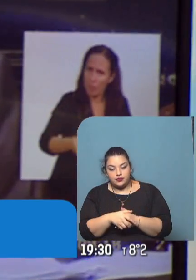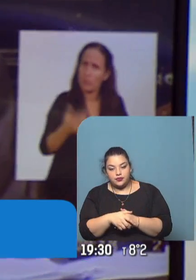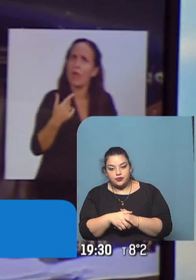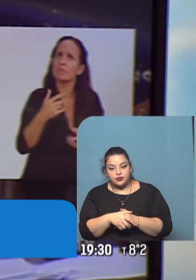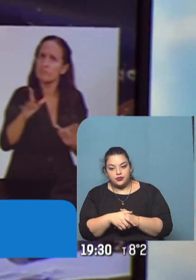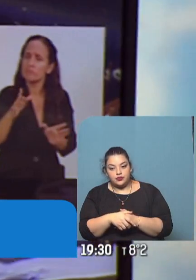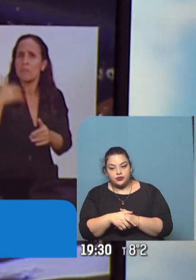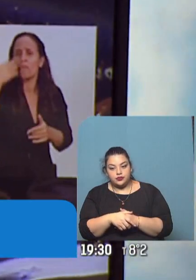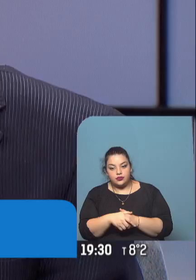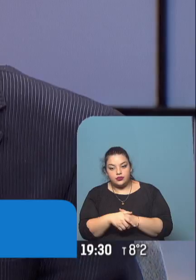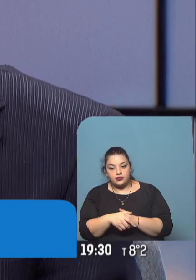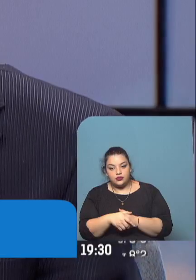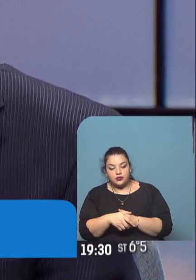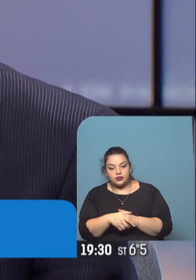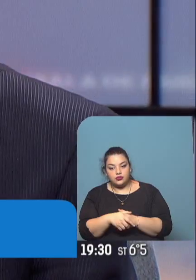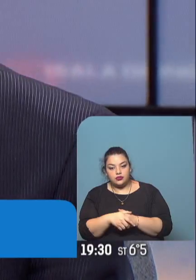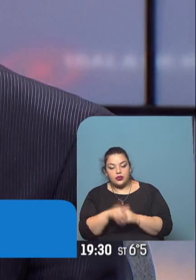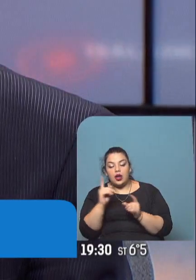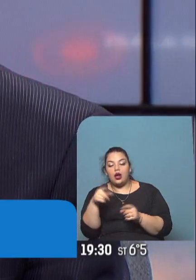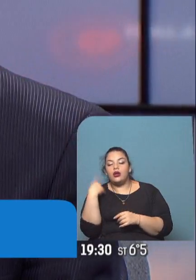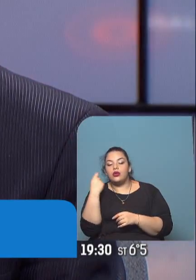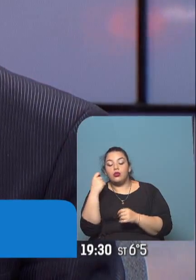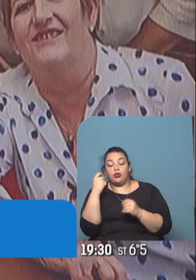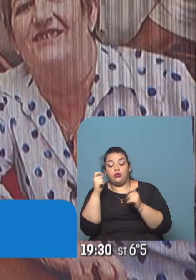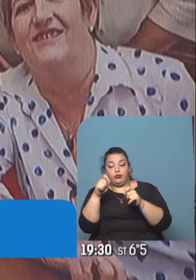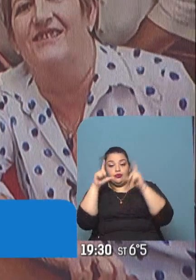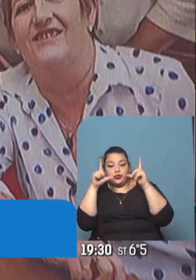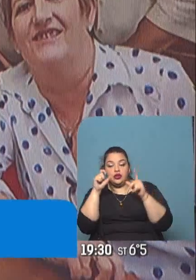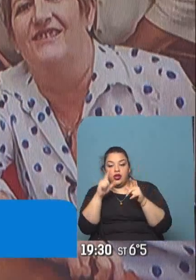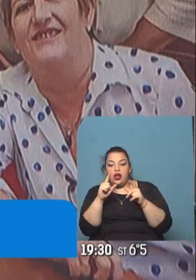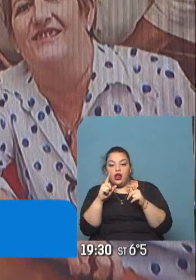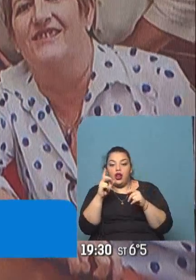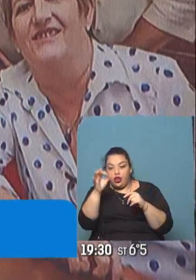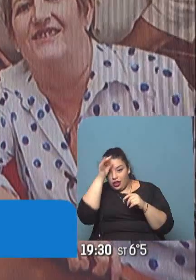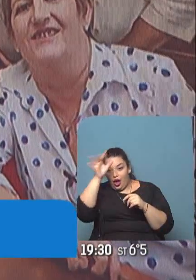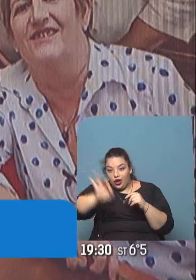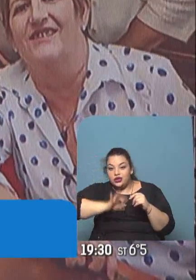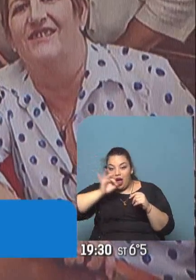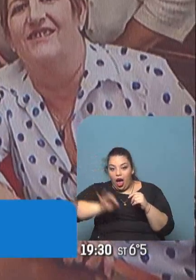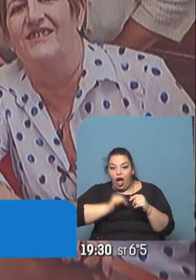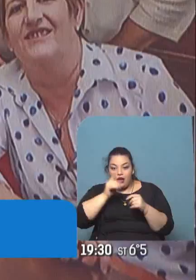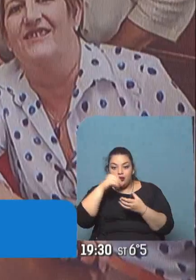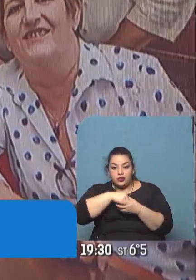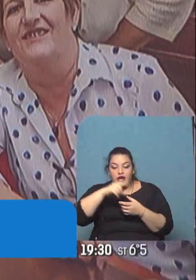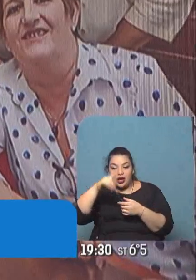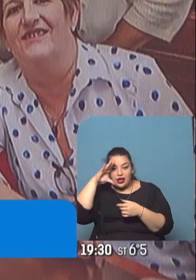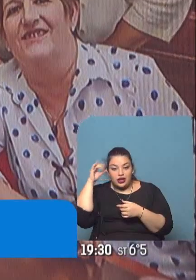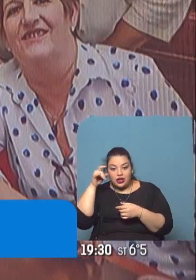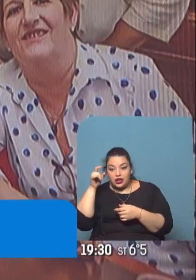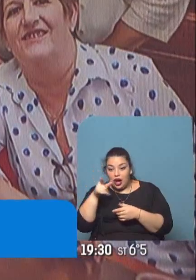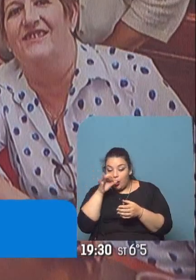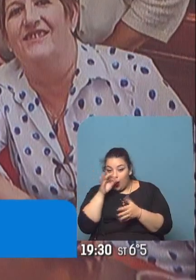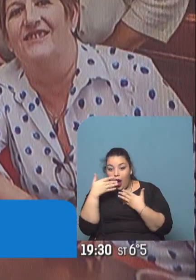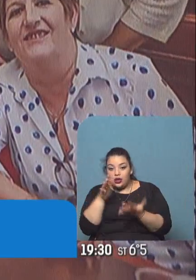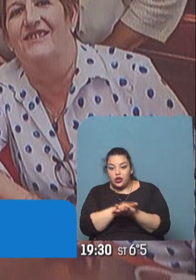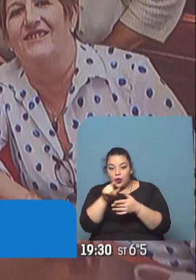la verdad es que llama la atención que después de los 12 años que fue gobierno, Néstor y Cristina Kirchner, y nunca se trató este tema, hoy Cristina Kirchner